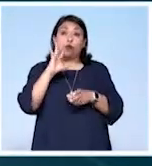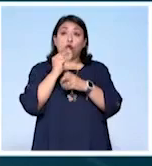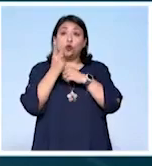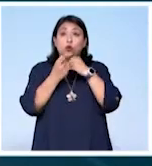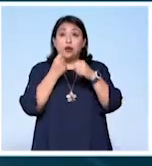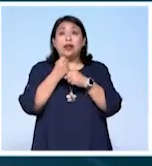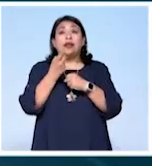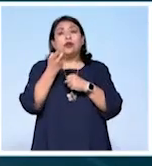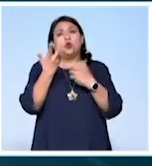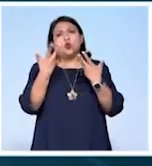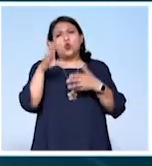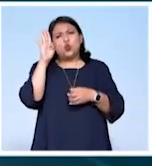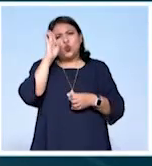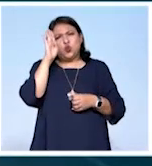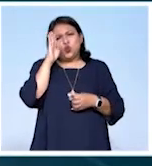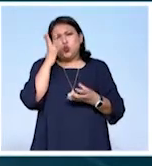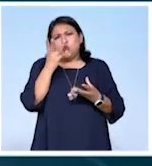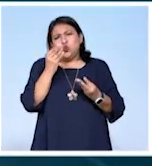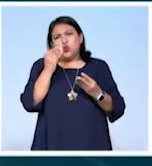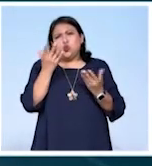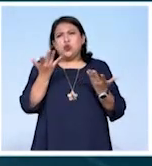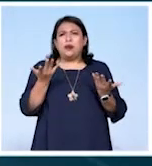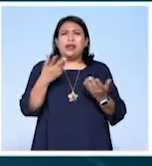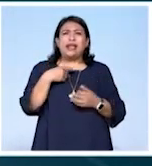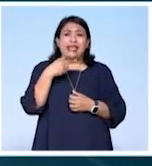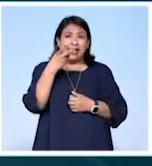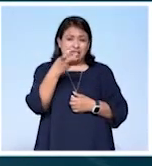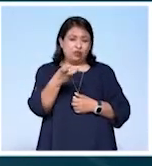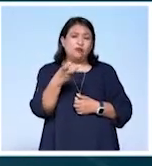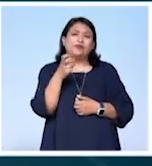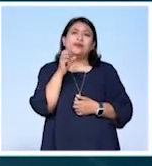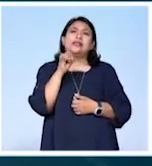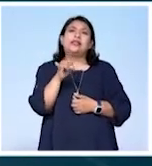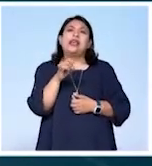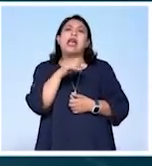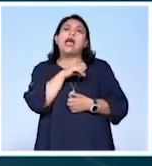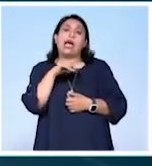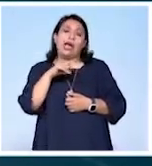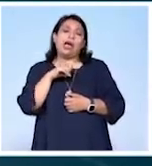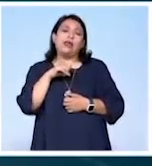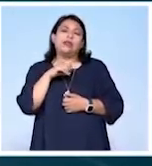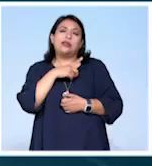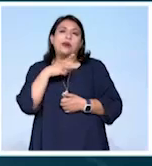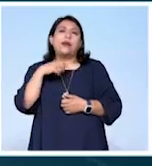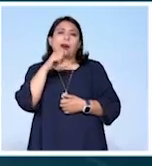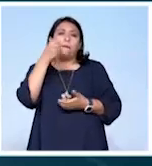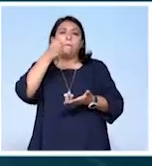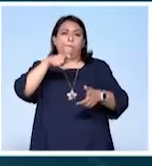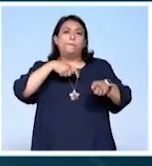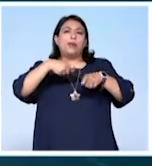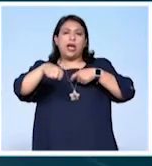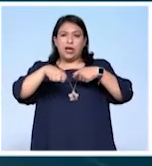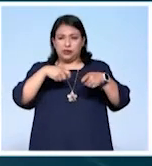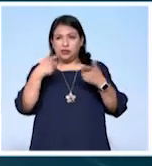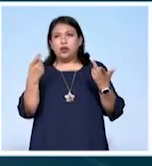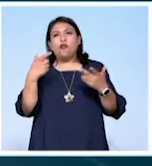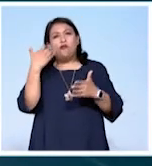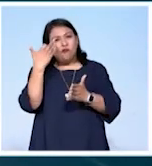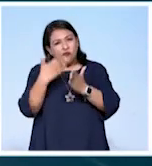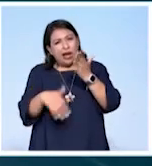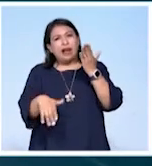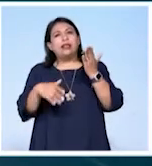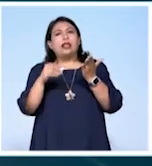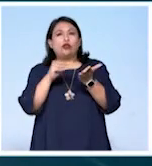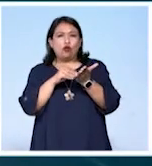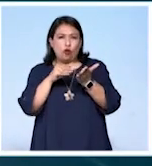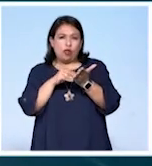es una cantidad inmensa. Una proporción de esto sin duda tiene que ver con las bolsas de plástico. Una tarea pendiente que se